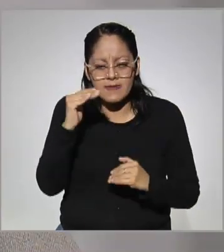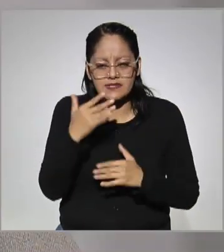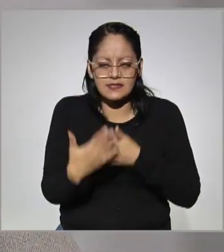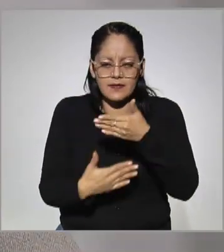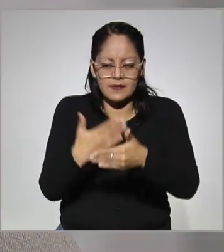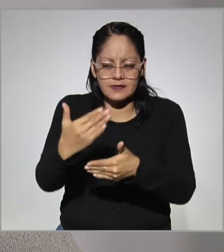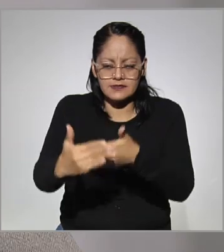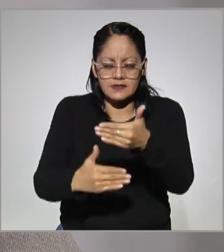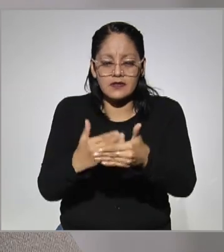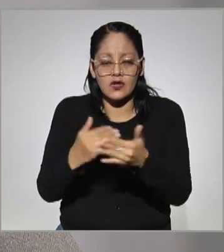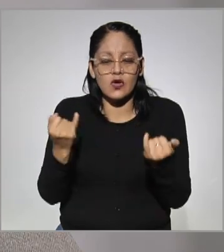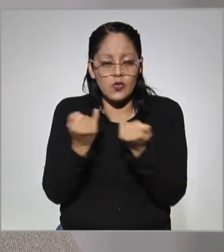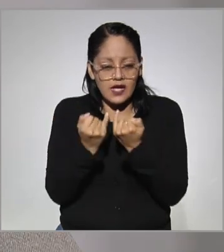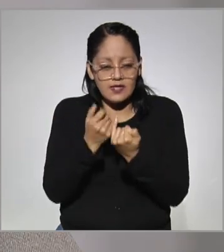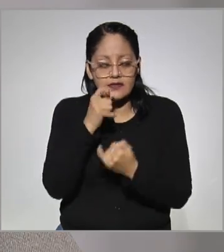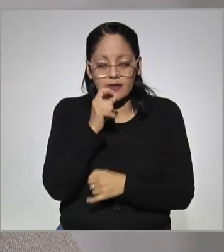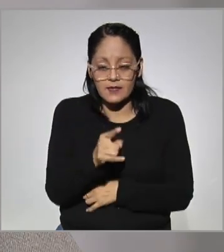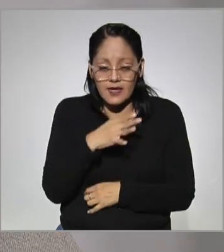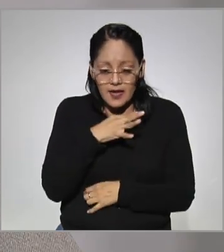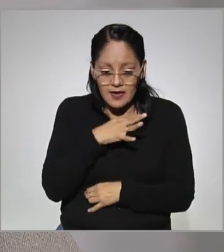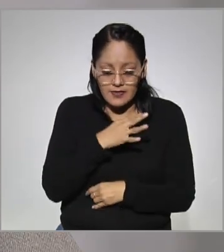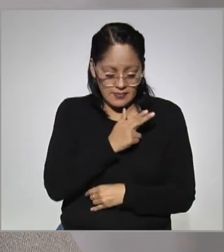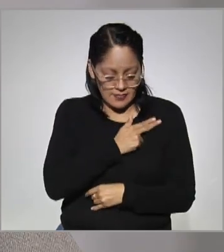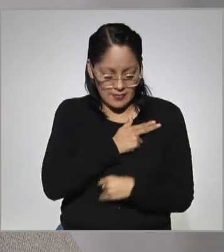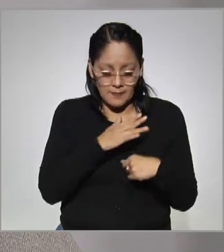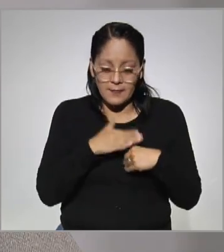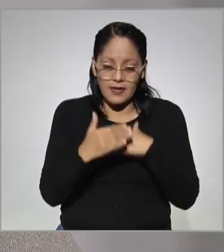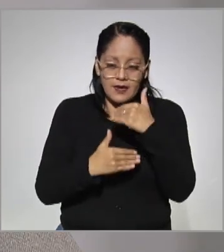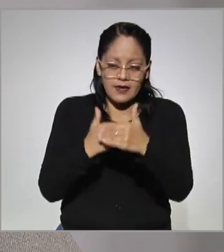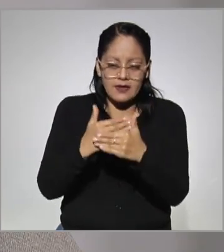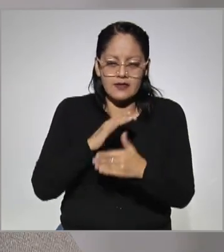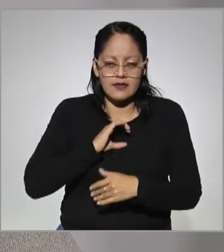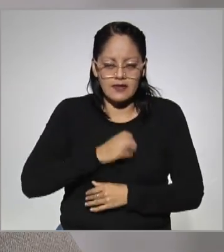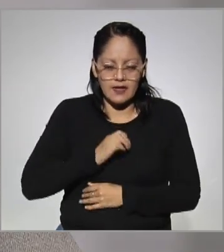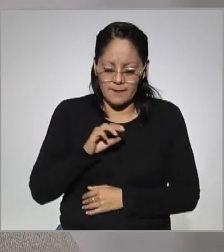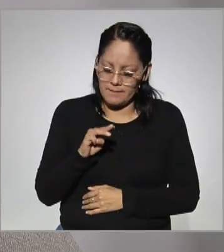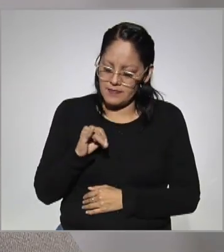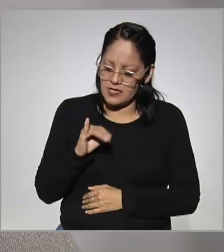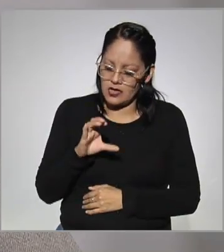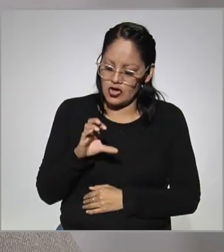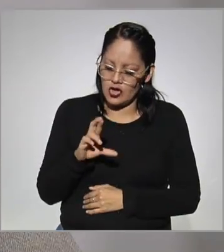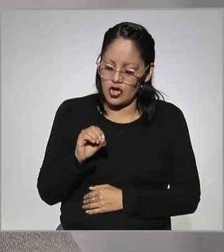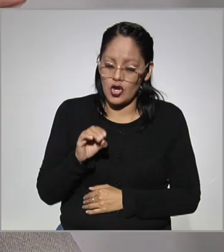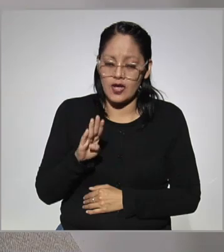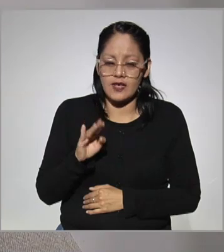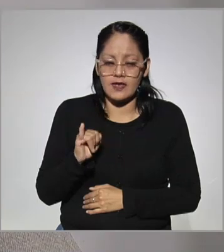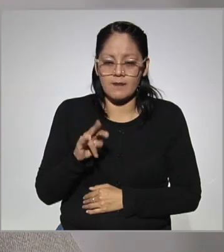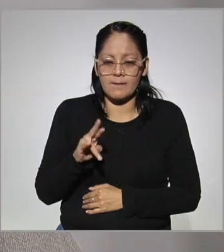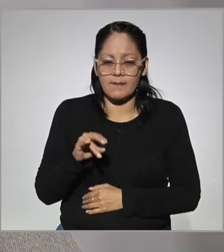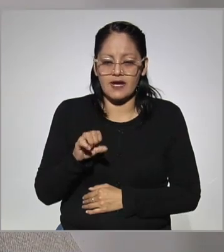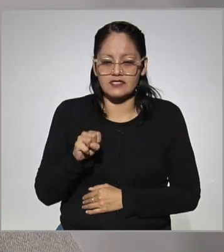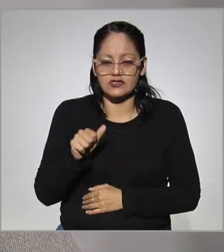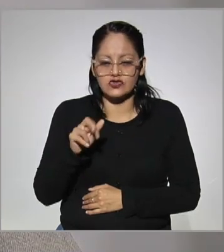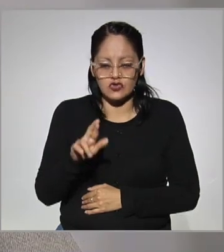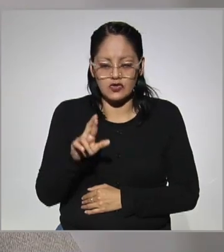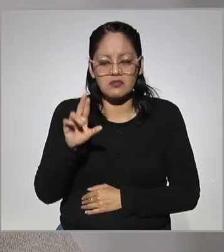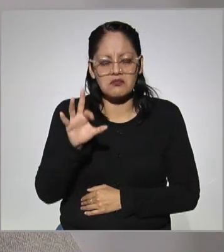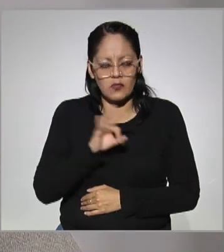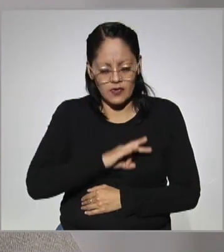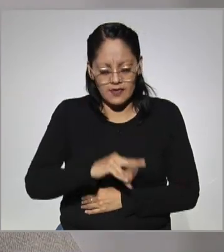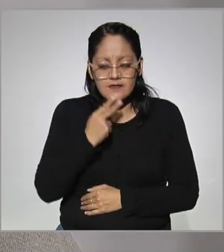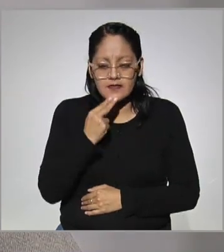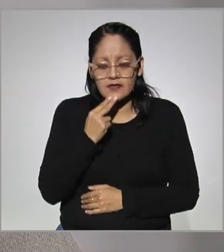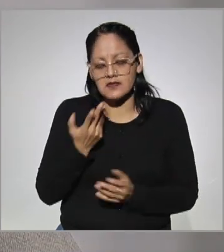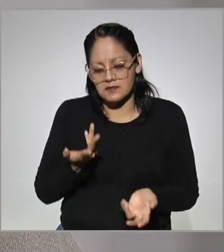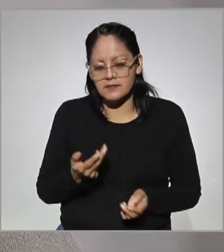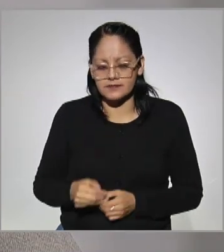avanzada, e incluso ya si se encuentra una lesión un poco más avanzada, un cáncer microinvasor, nos puede servir Está solo como salvando en ese tratamiento. momento al